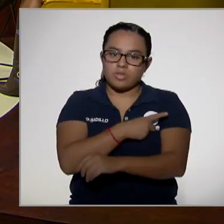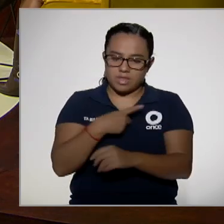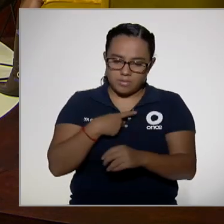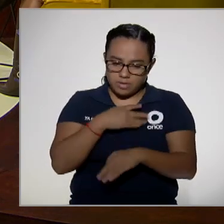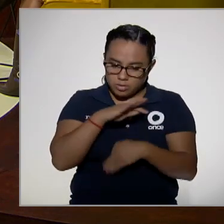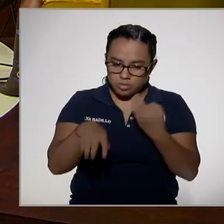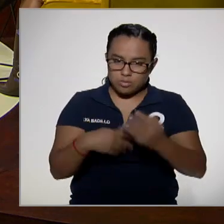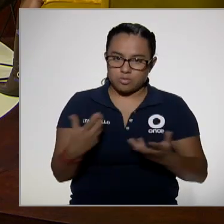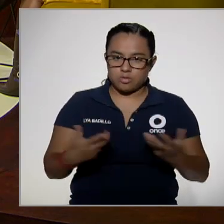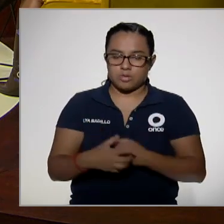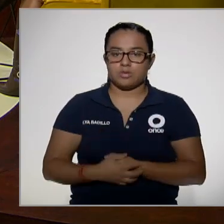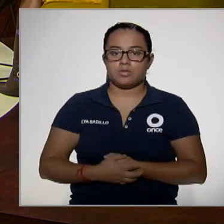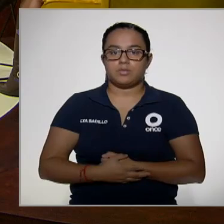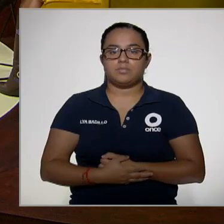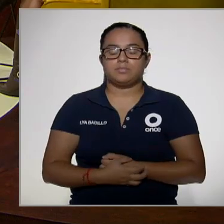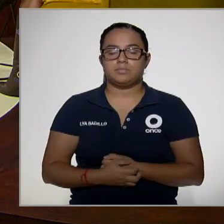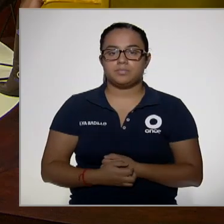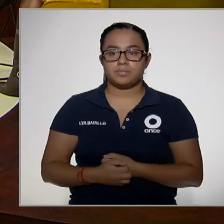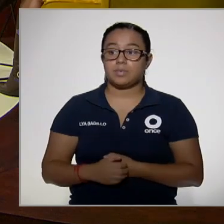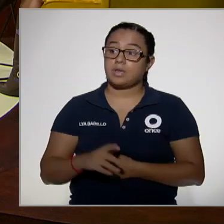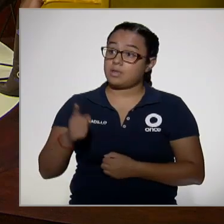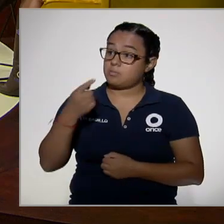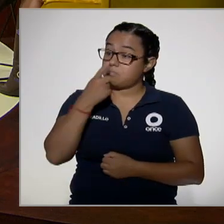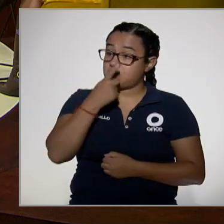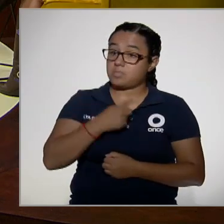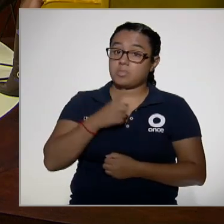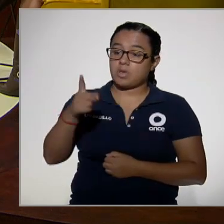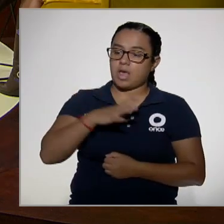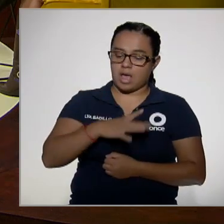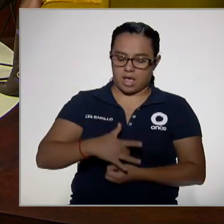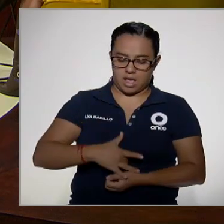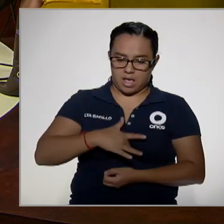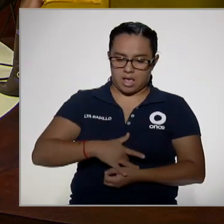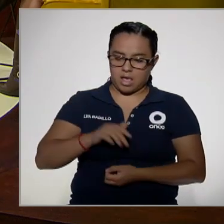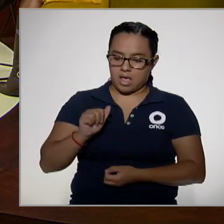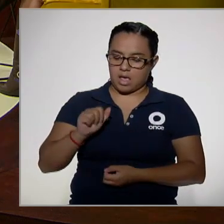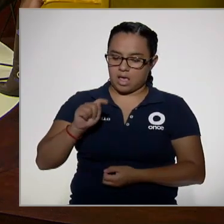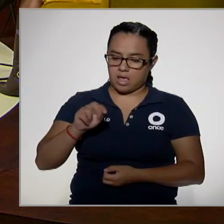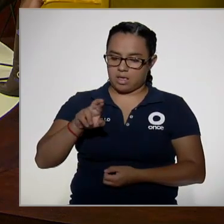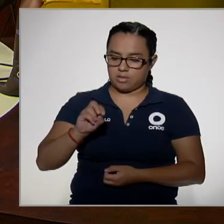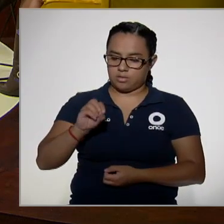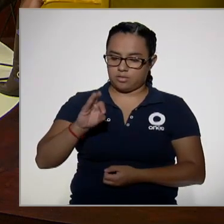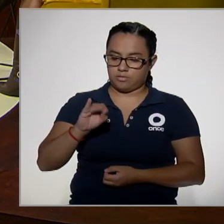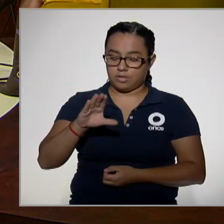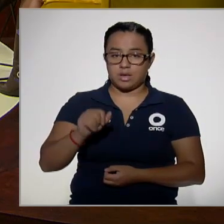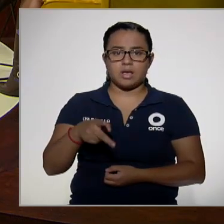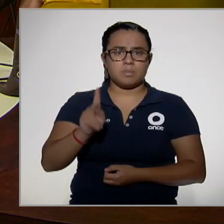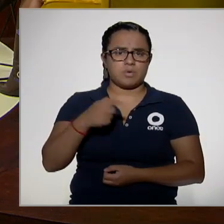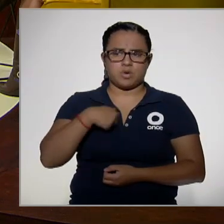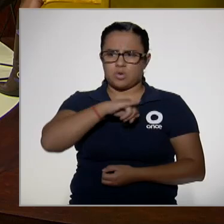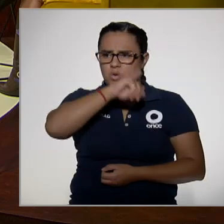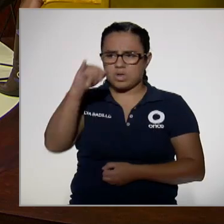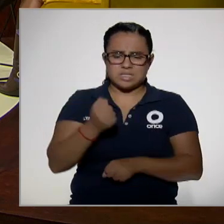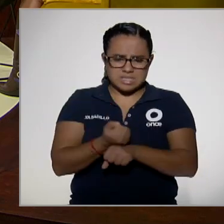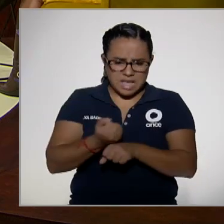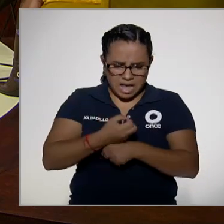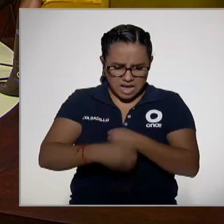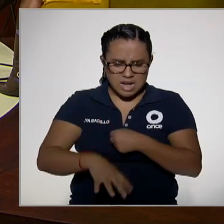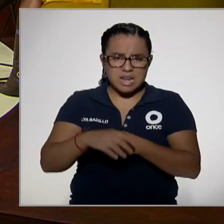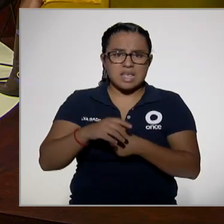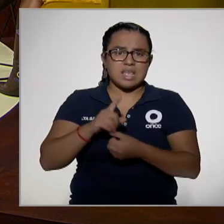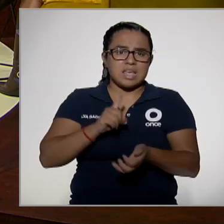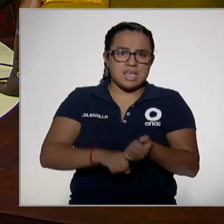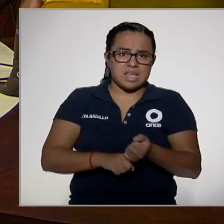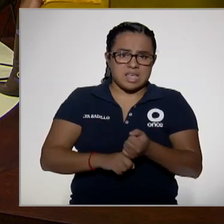todos a mí me dijeron que tengo gastritis atrófica pero yo nunca he sangrado ni me encontraron sangre